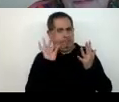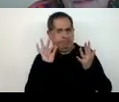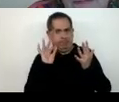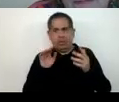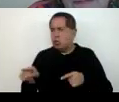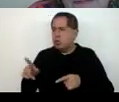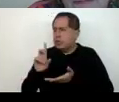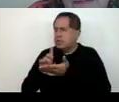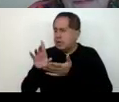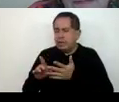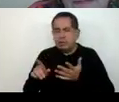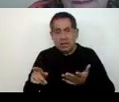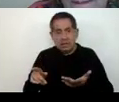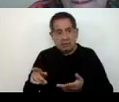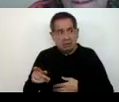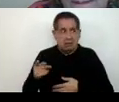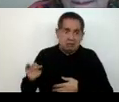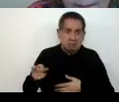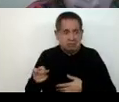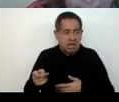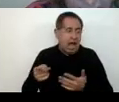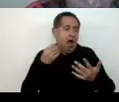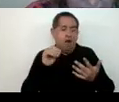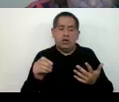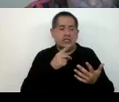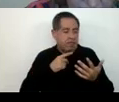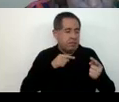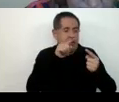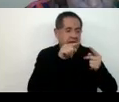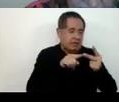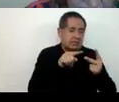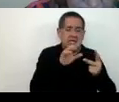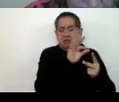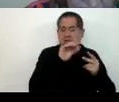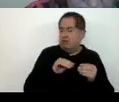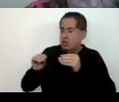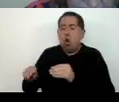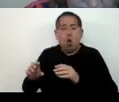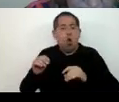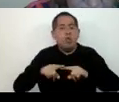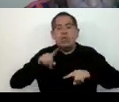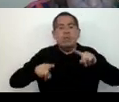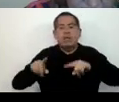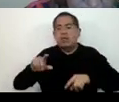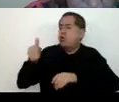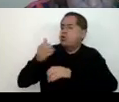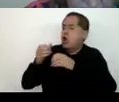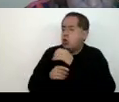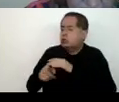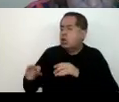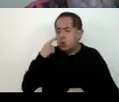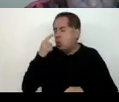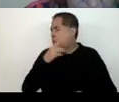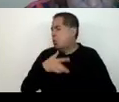discapacidad forma parte de alguno de los ítems a consultar o es basado en otros padecimientos que pueda presentar